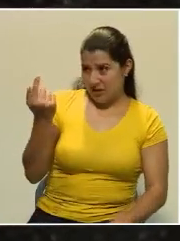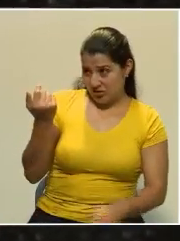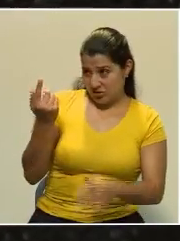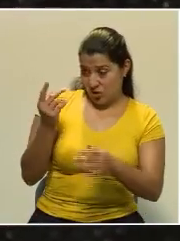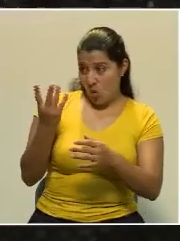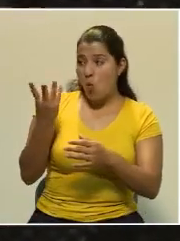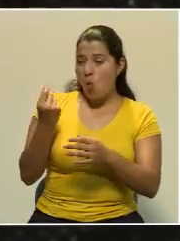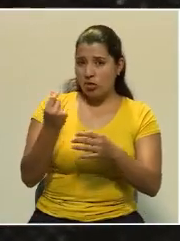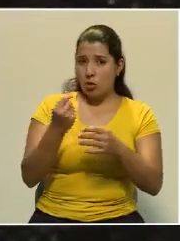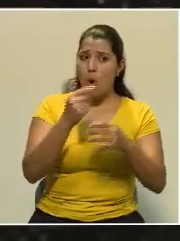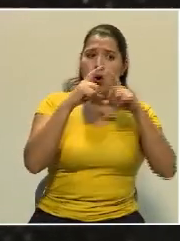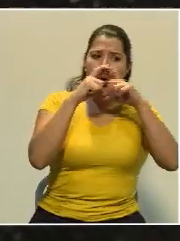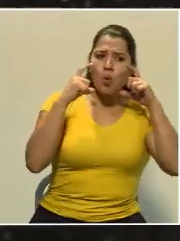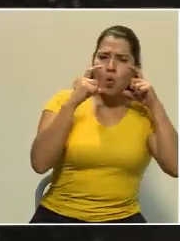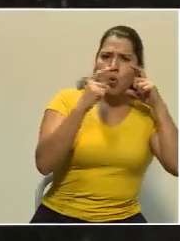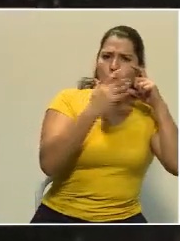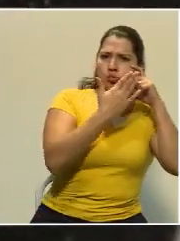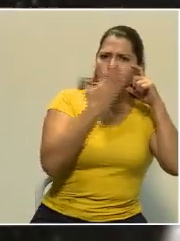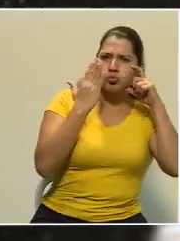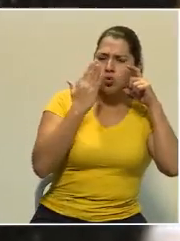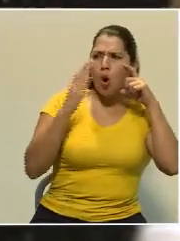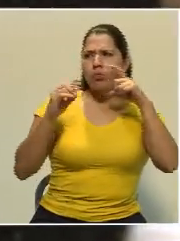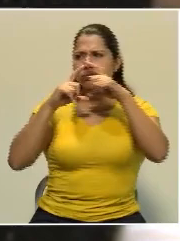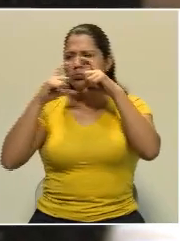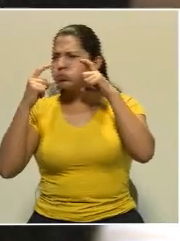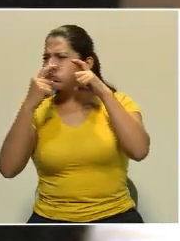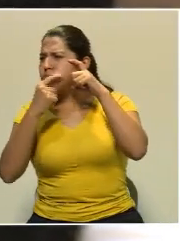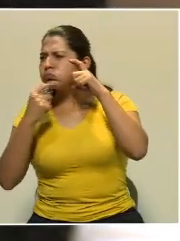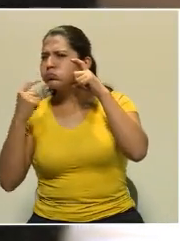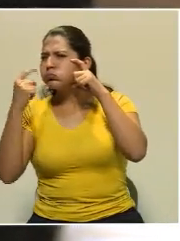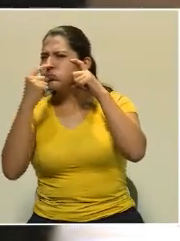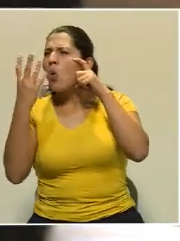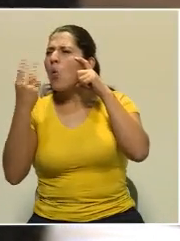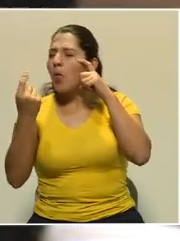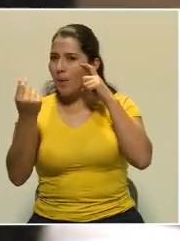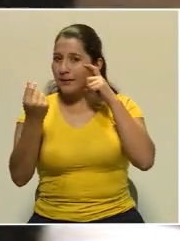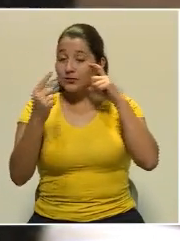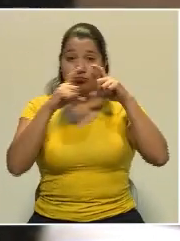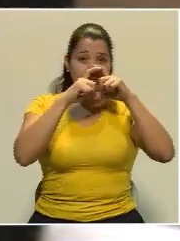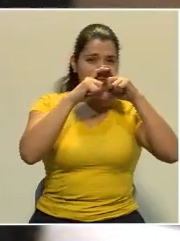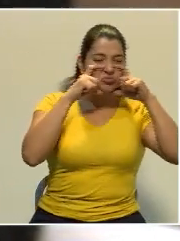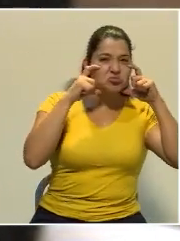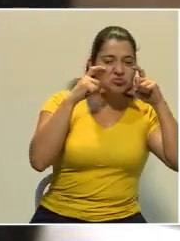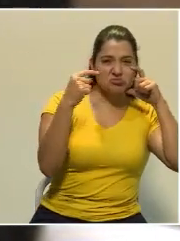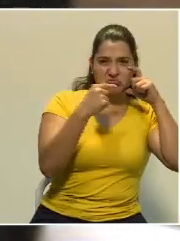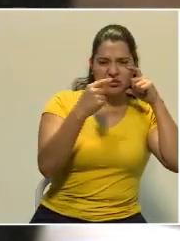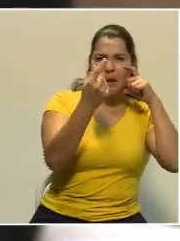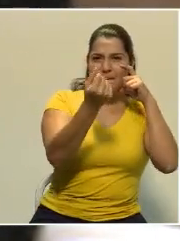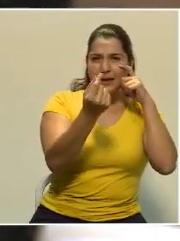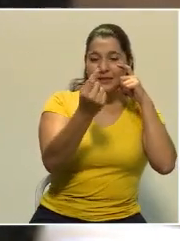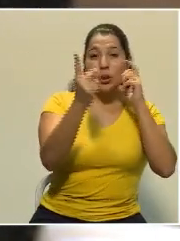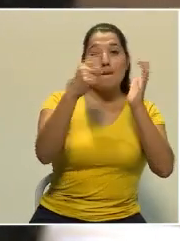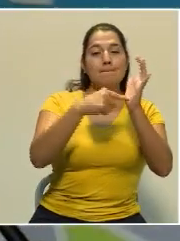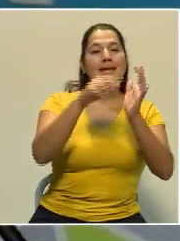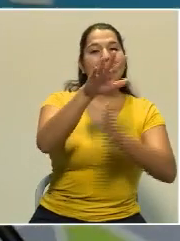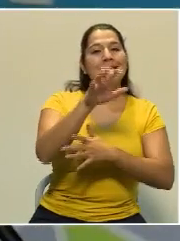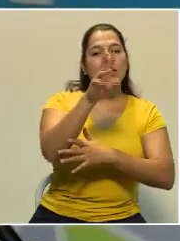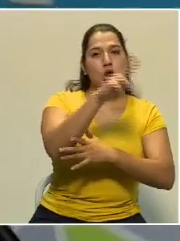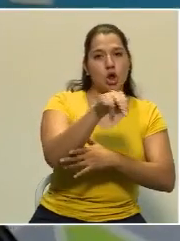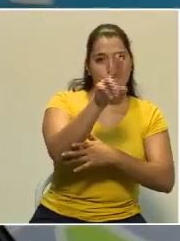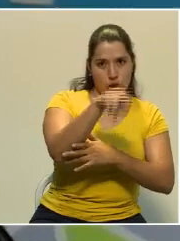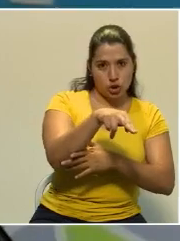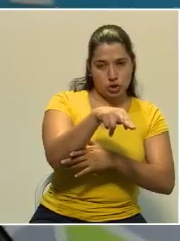ejemplo, entre una mascarilla lisa y una con esta ventanilla? Por ejemplo, una mascarilla lisa de las que nosotros vendemos tiene un costo de 1.500